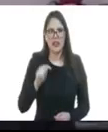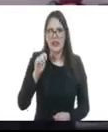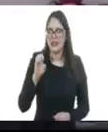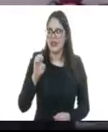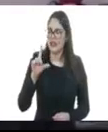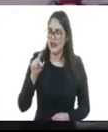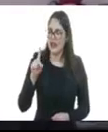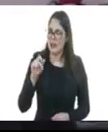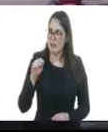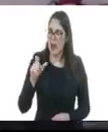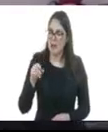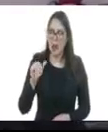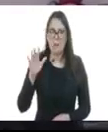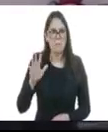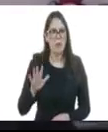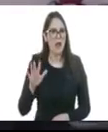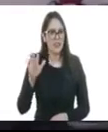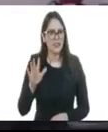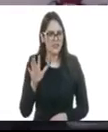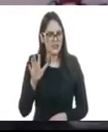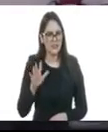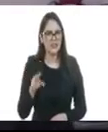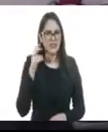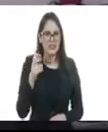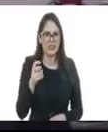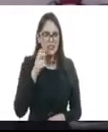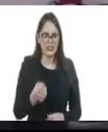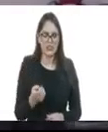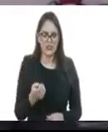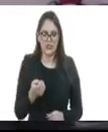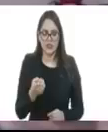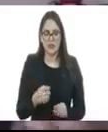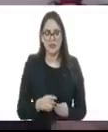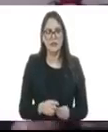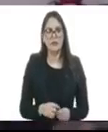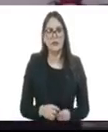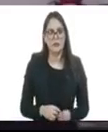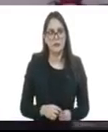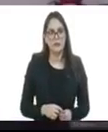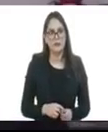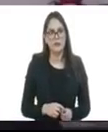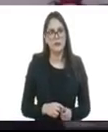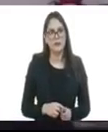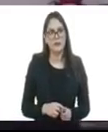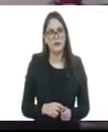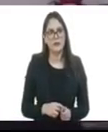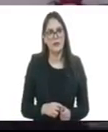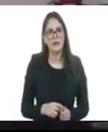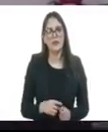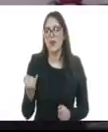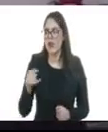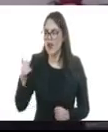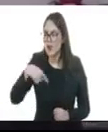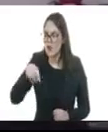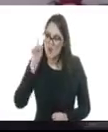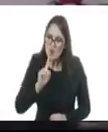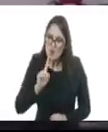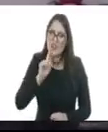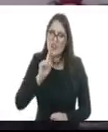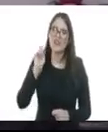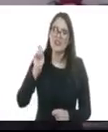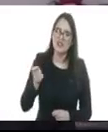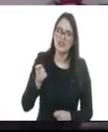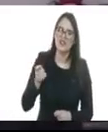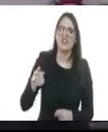con una mención, ¿no? Con una mención. Entonces, que igual, ¿no? Es de estas mujeres que están peleando por